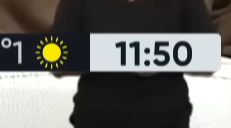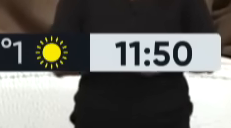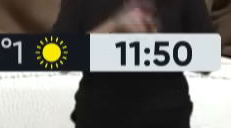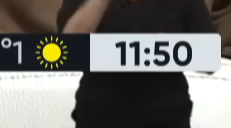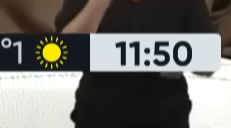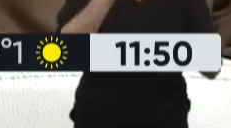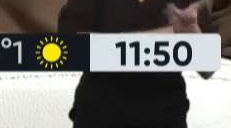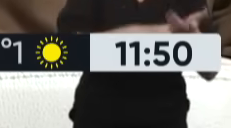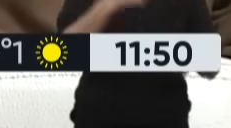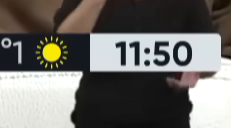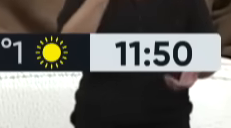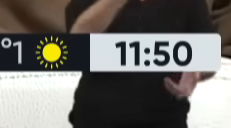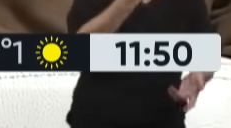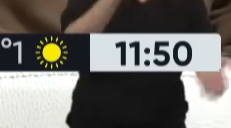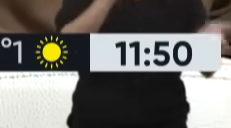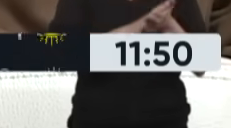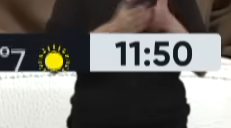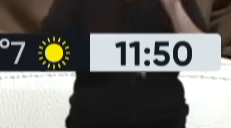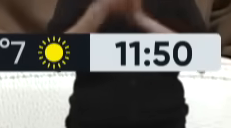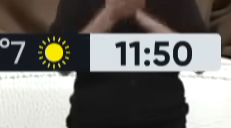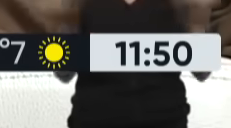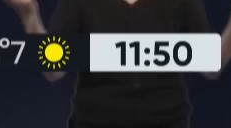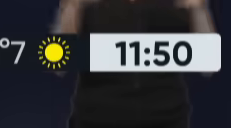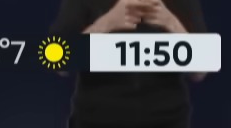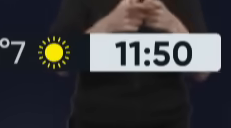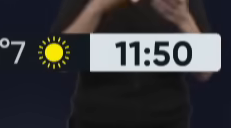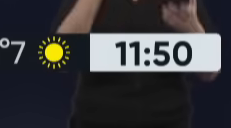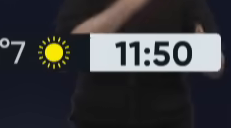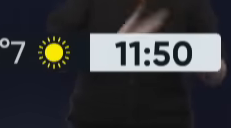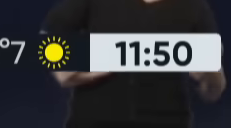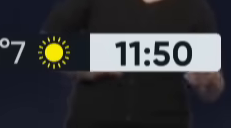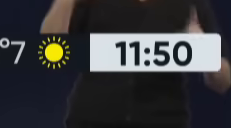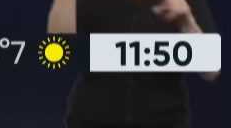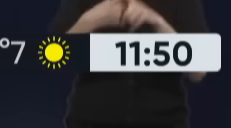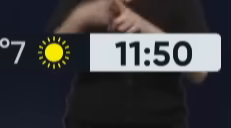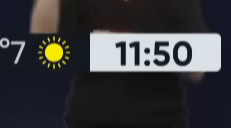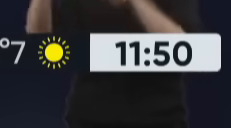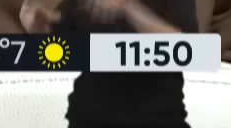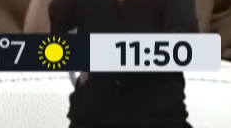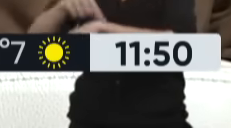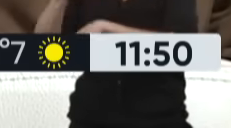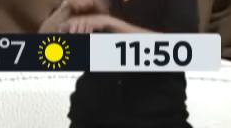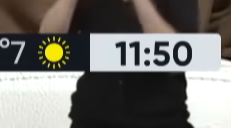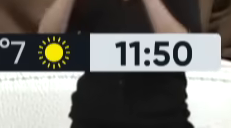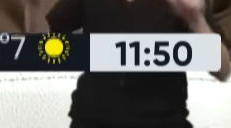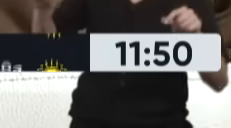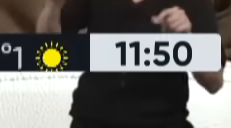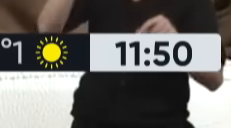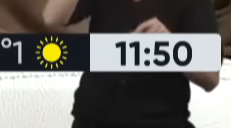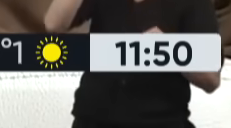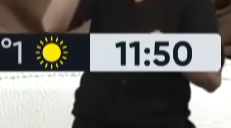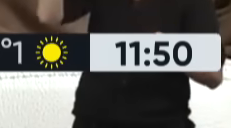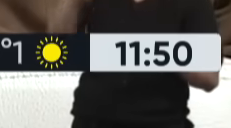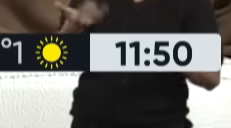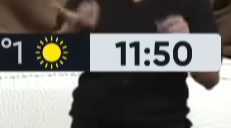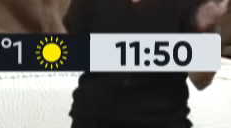por la audiencia con el Garrahan, con los trabajadores, la fecha, si existe fecha. Perdón, ¿No? te pido disculpas. ¿Y está preocupado el gobierno por las denuncias